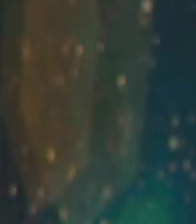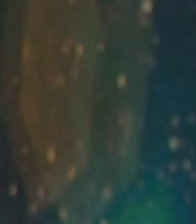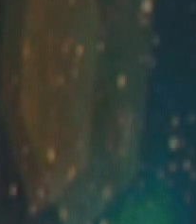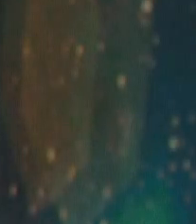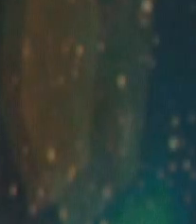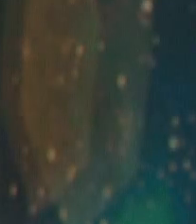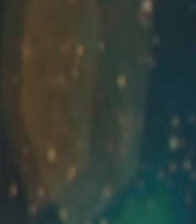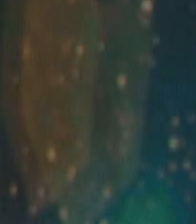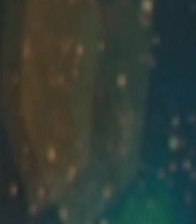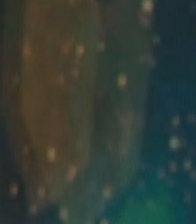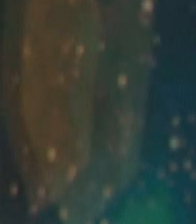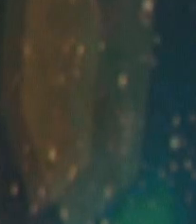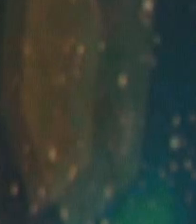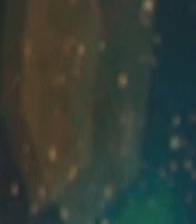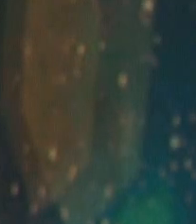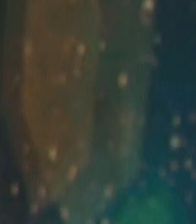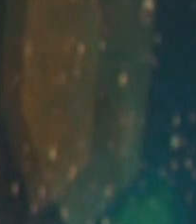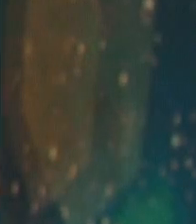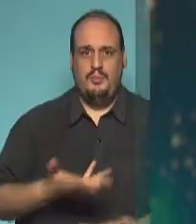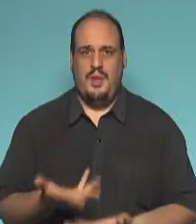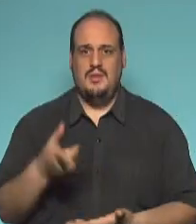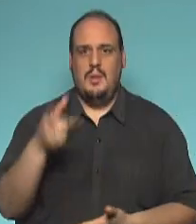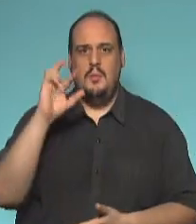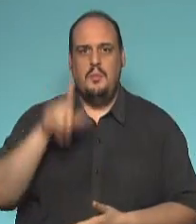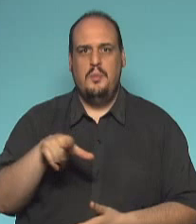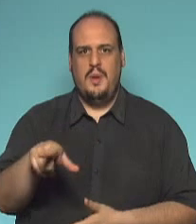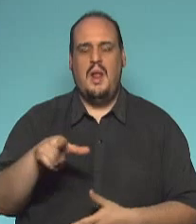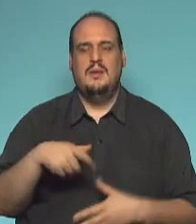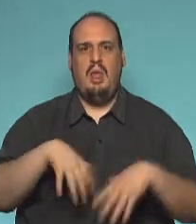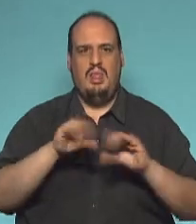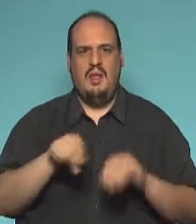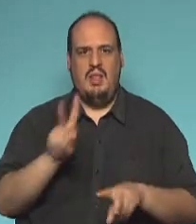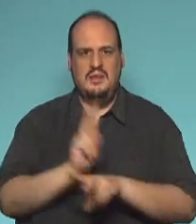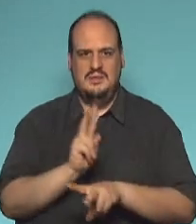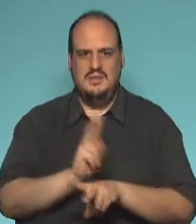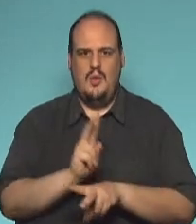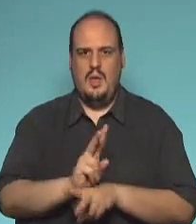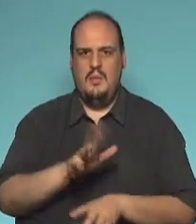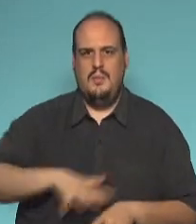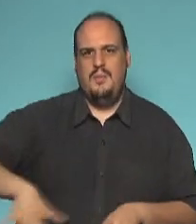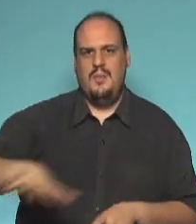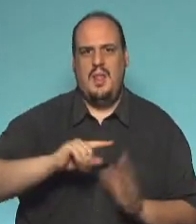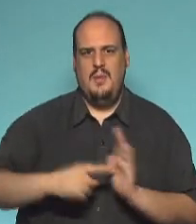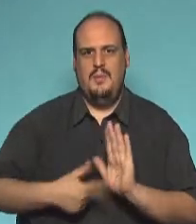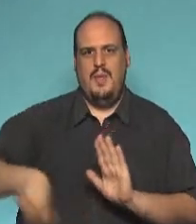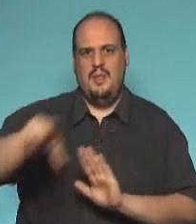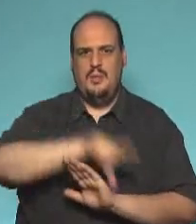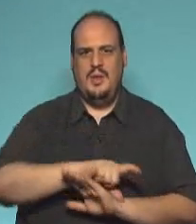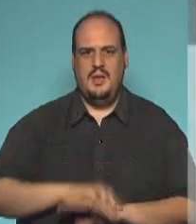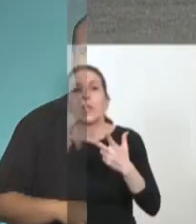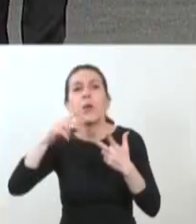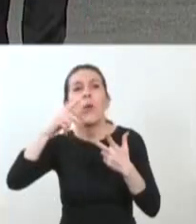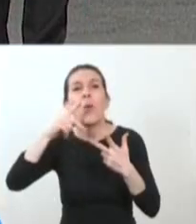bienvenidos el presidente de la nación está presentando un plan integral de seguridad para el área metropolitana lo compartimos